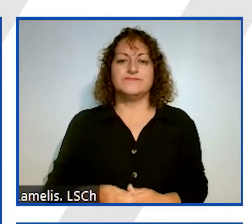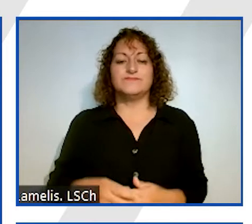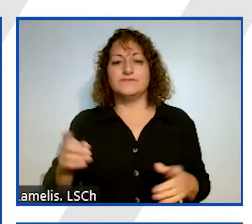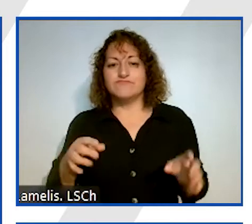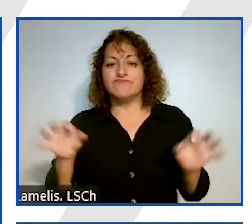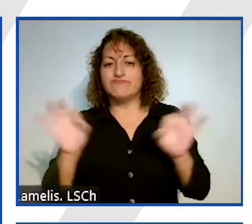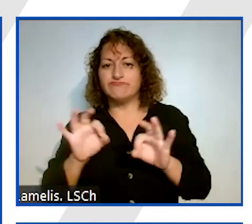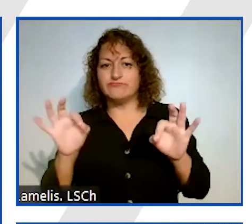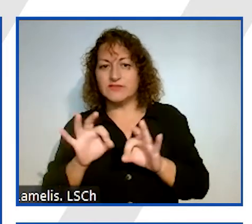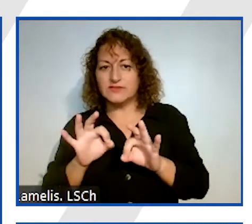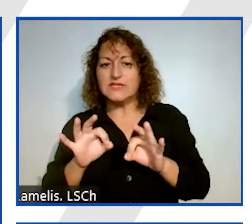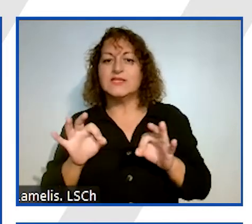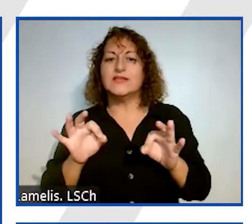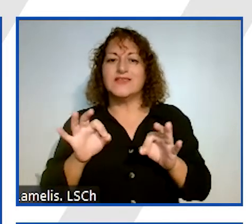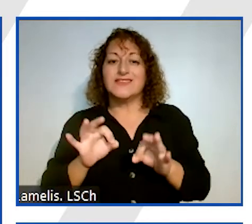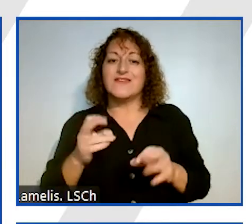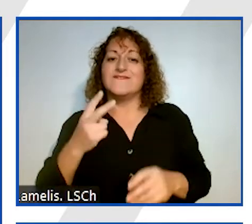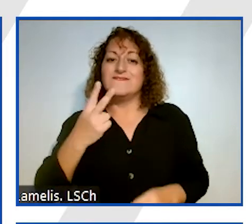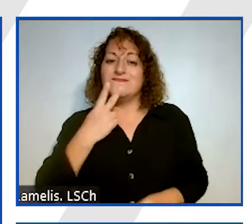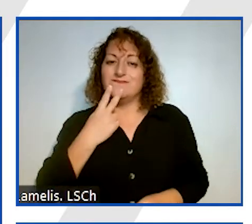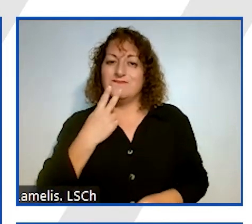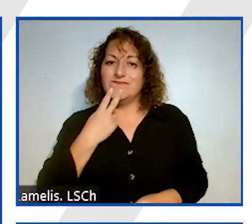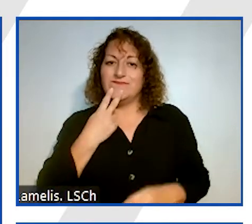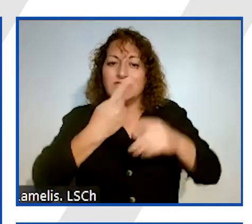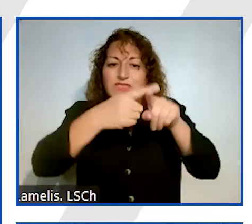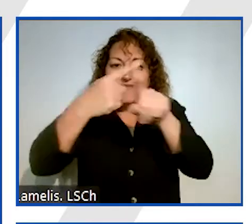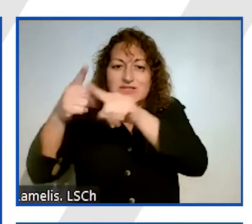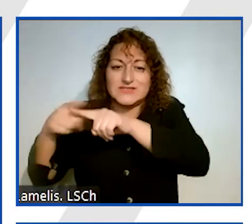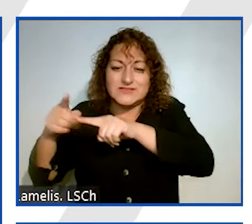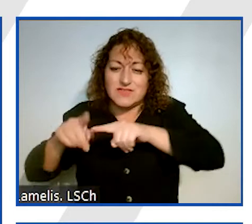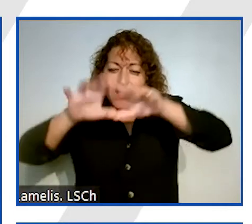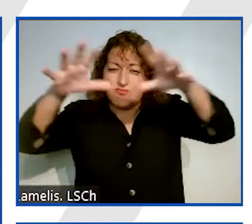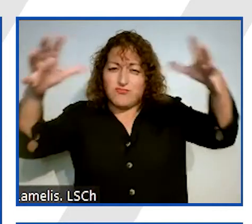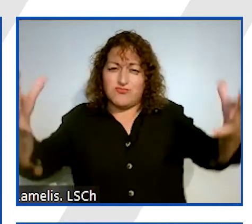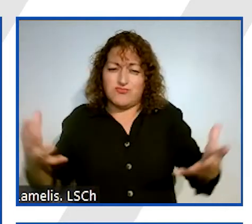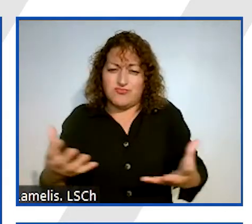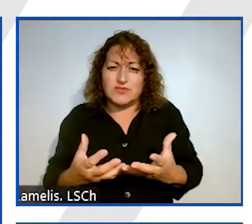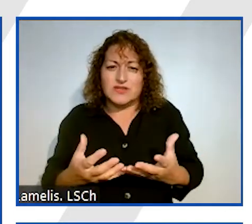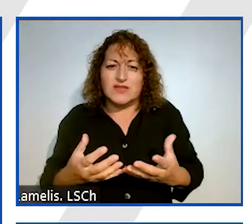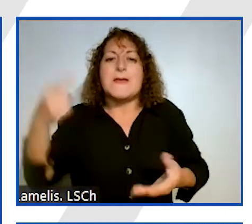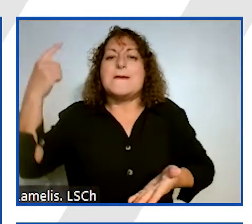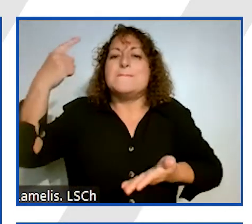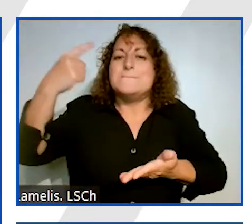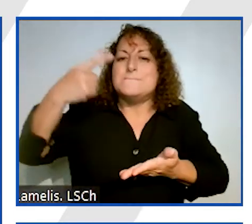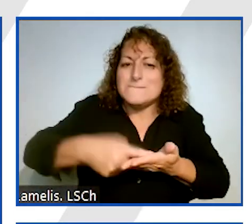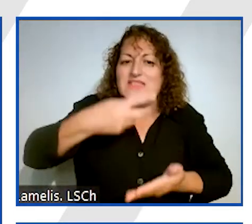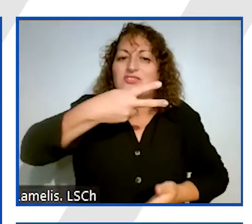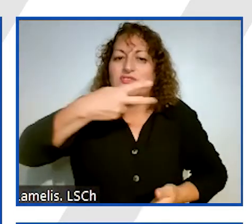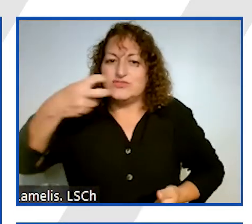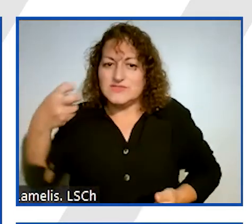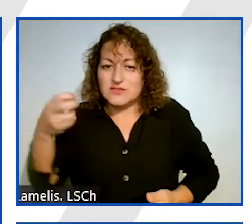vamos a hablar de la gran biodiversidad que tenemos en nuestro planeta. Tenemos aproximadamente 1200 especies de